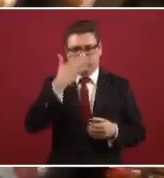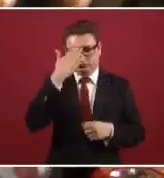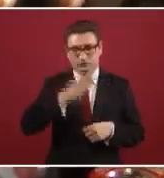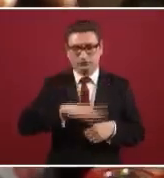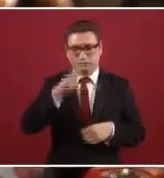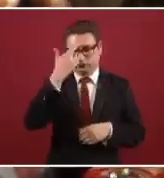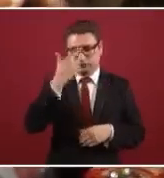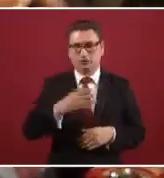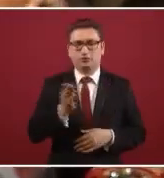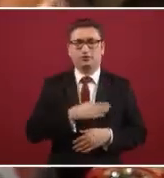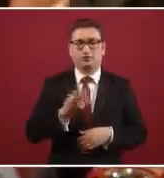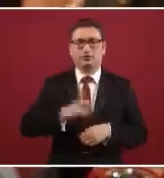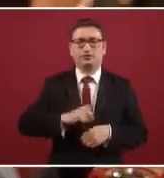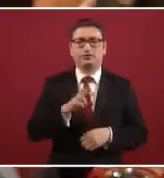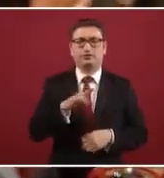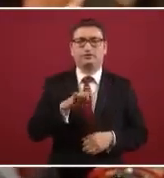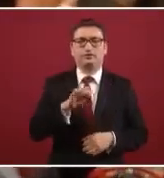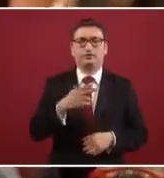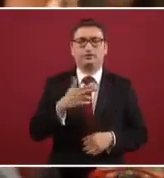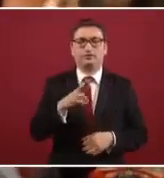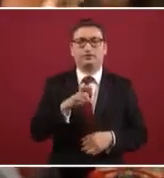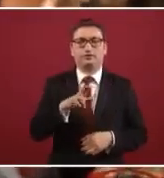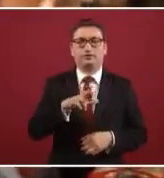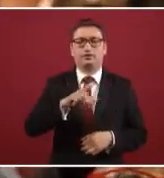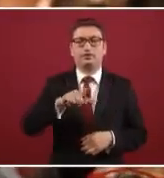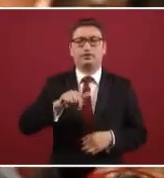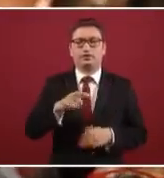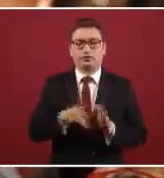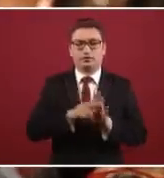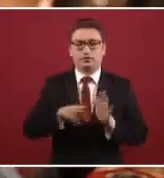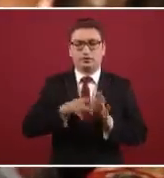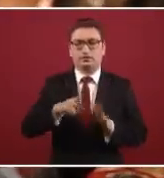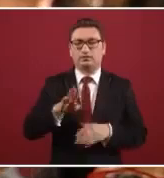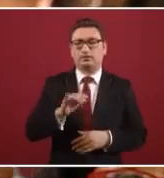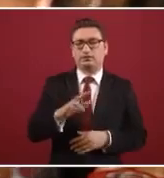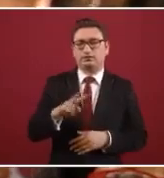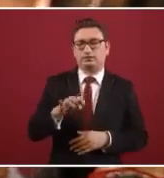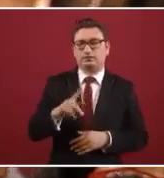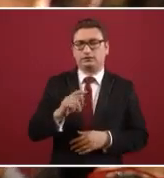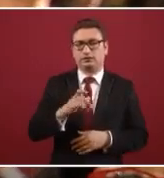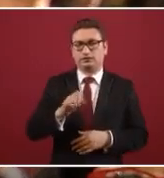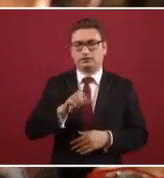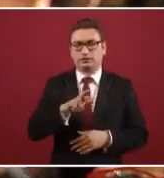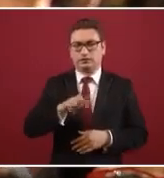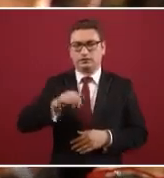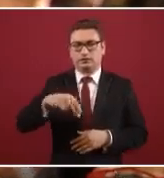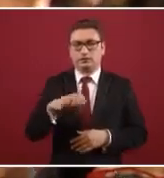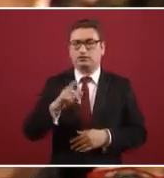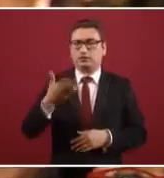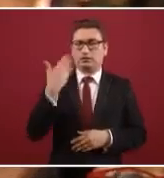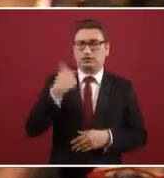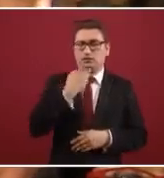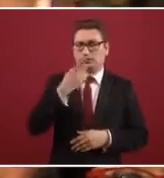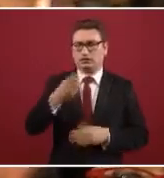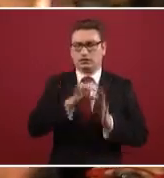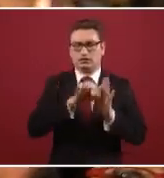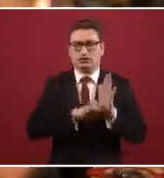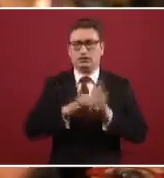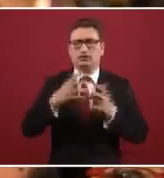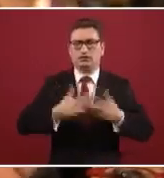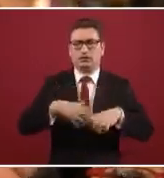Buenos días, presidente. Rafael Herrera, corresponsal de Sin Censura con Vicente Serrano. Hace unos días usted hablaba de ética empresarial,